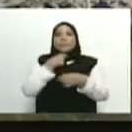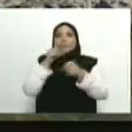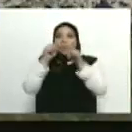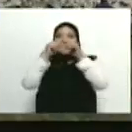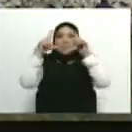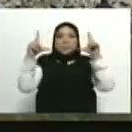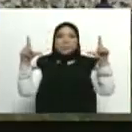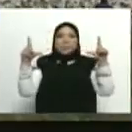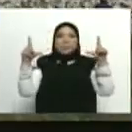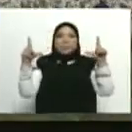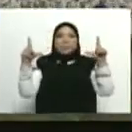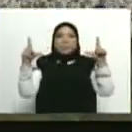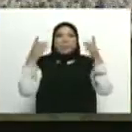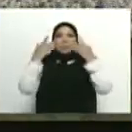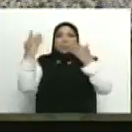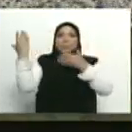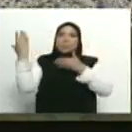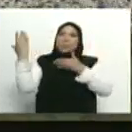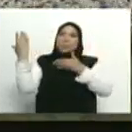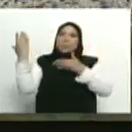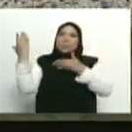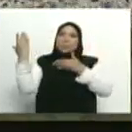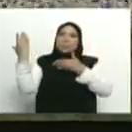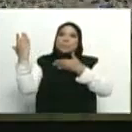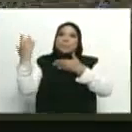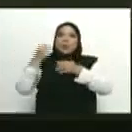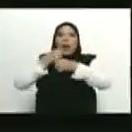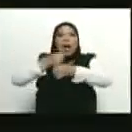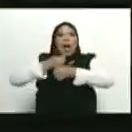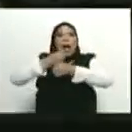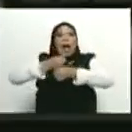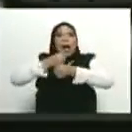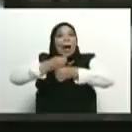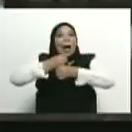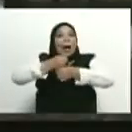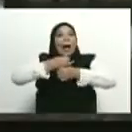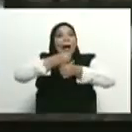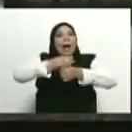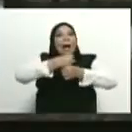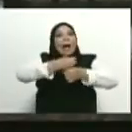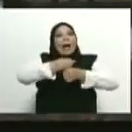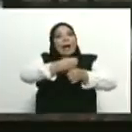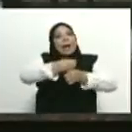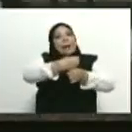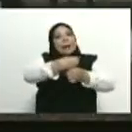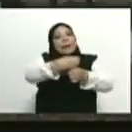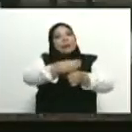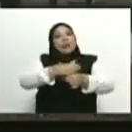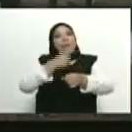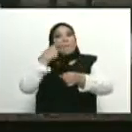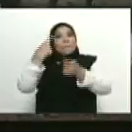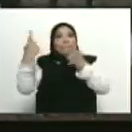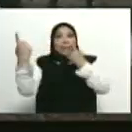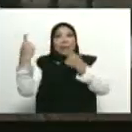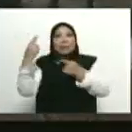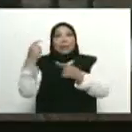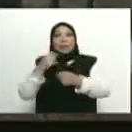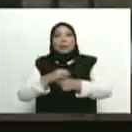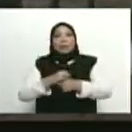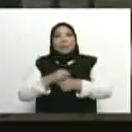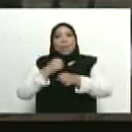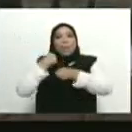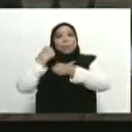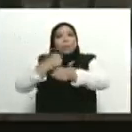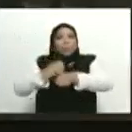también. Allí están, mira, arreando estos mautes. Esa imagen, ese arreo